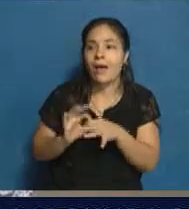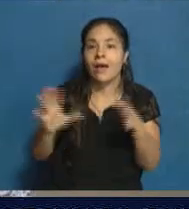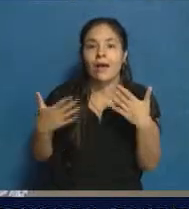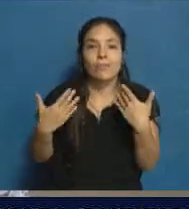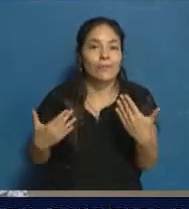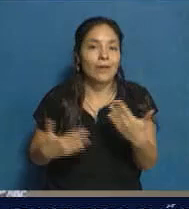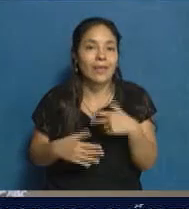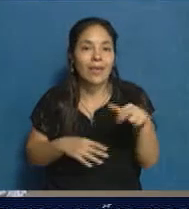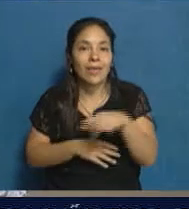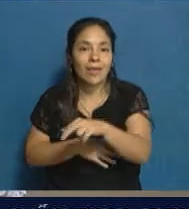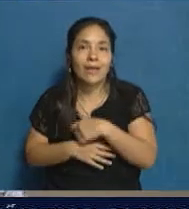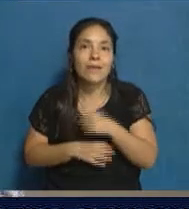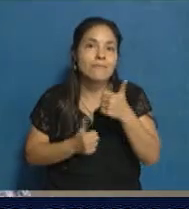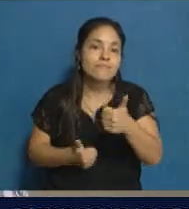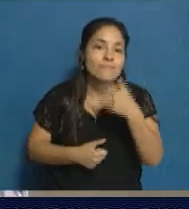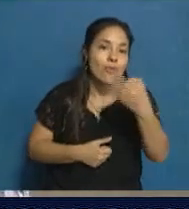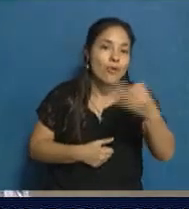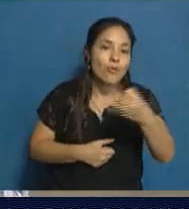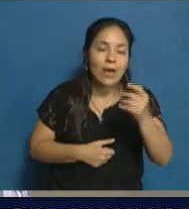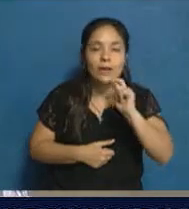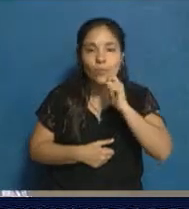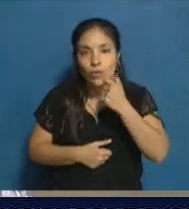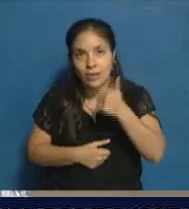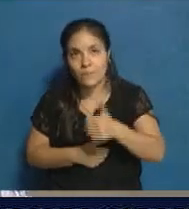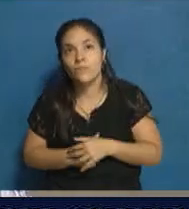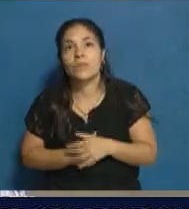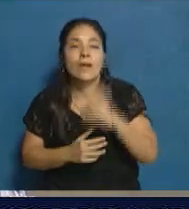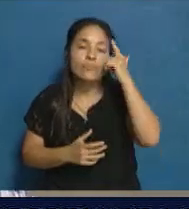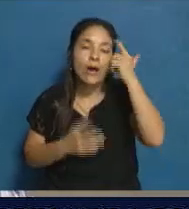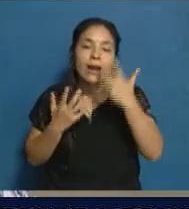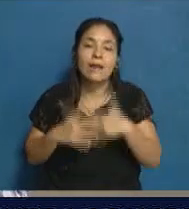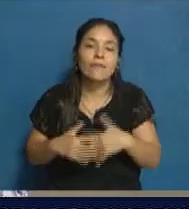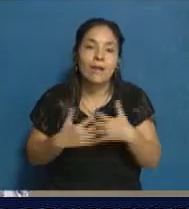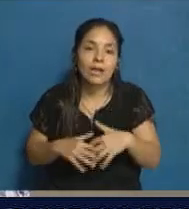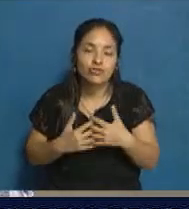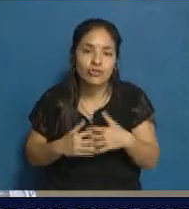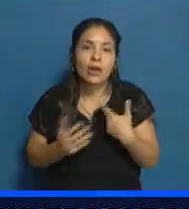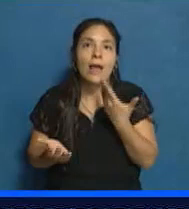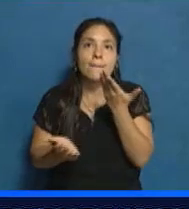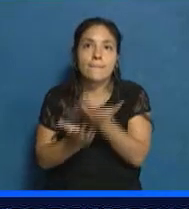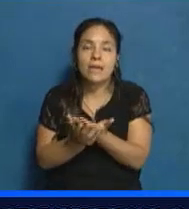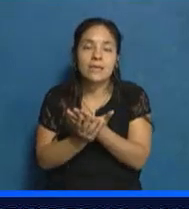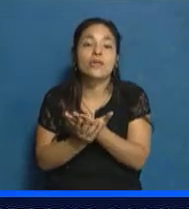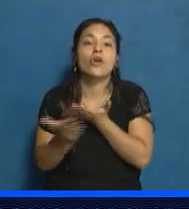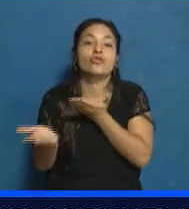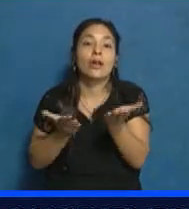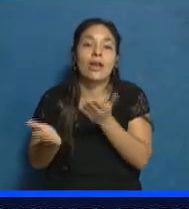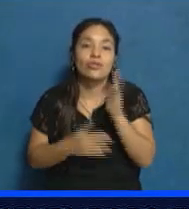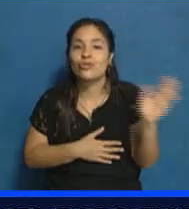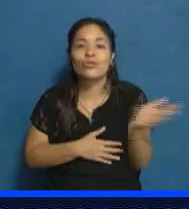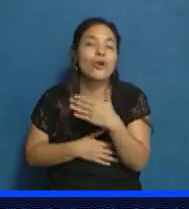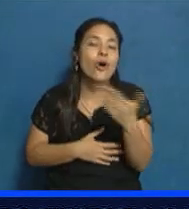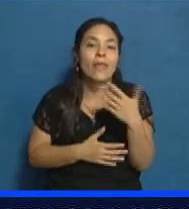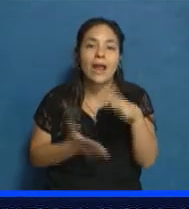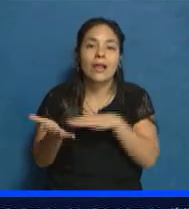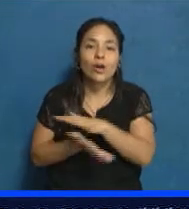vía pública. Ojalá que funcione, es muy buena la iniciativa, sin duda, y llama a la reflexión y al pedido de solidaridad de toda la sociedad para